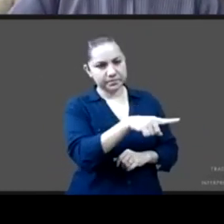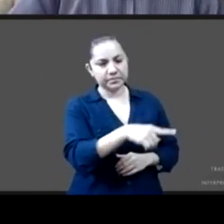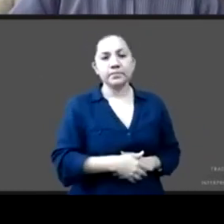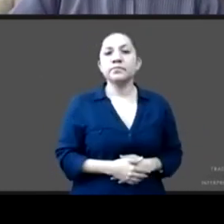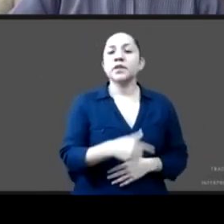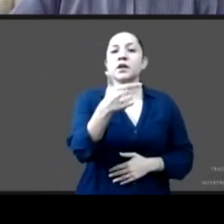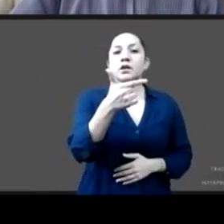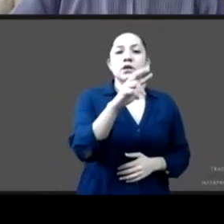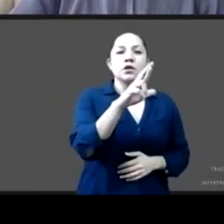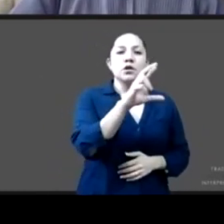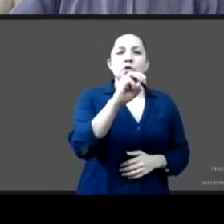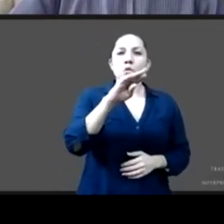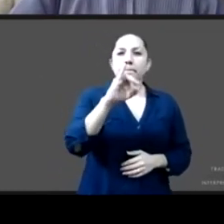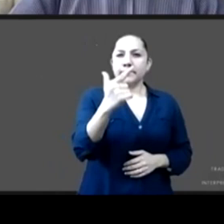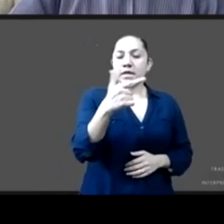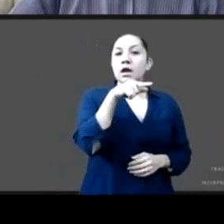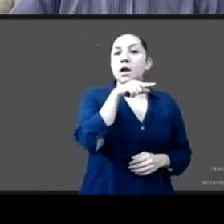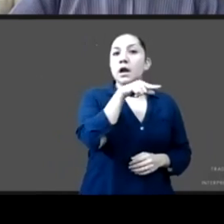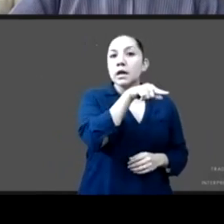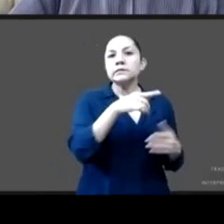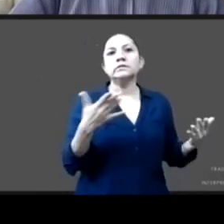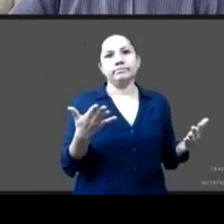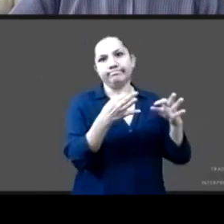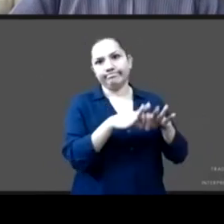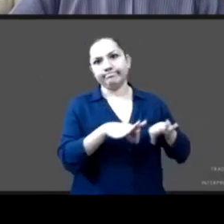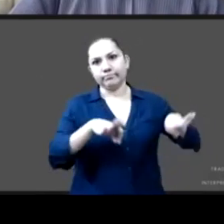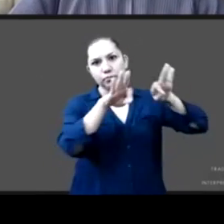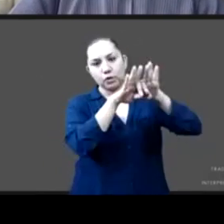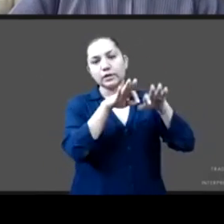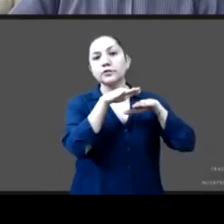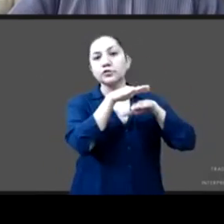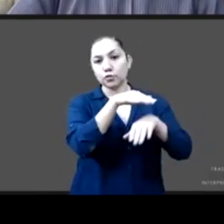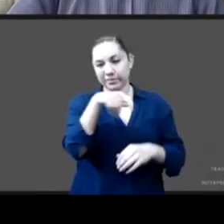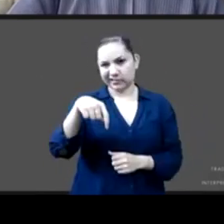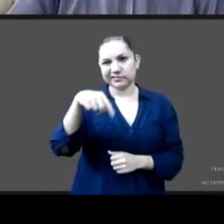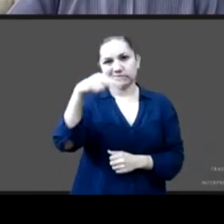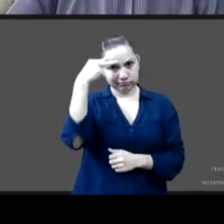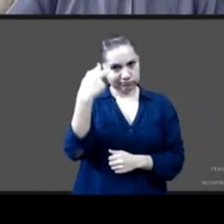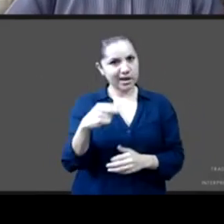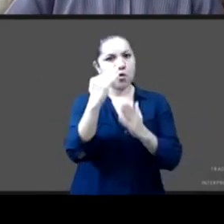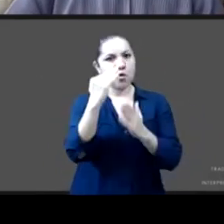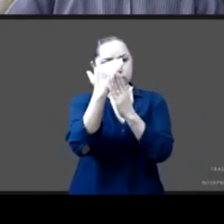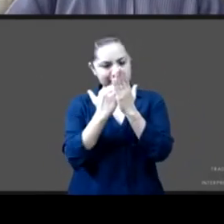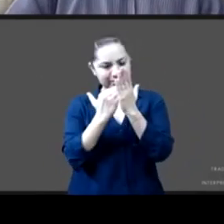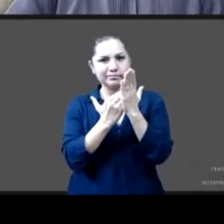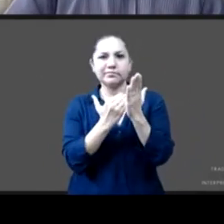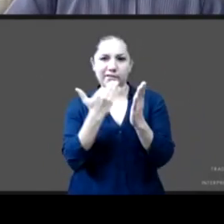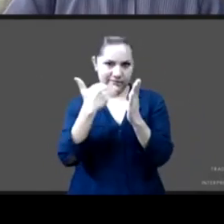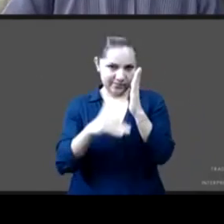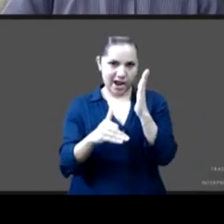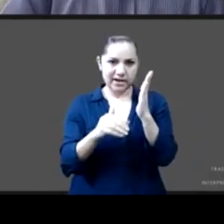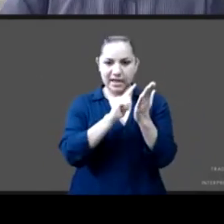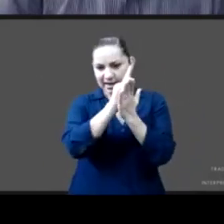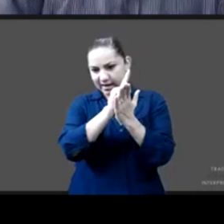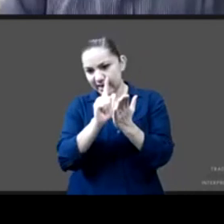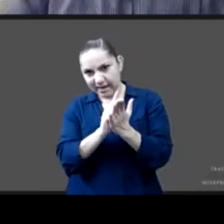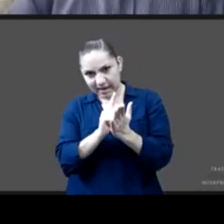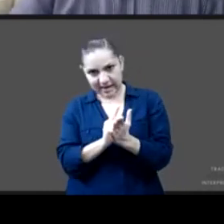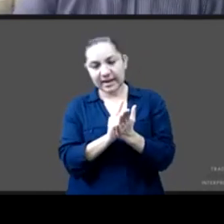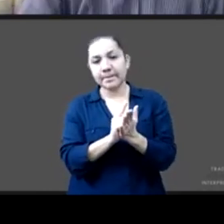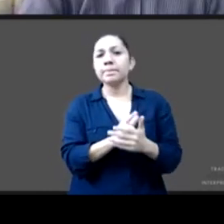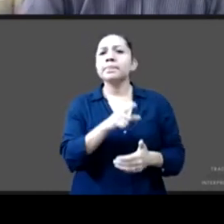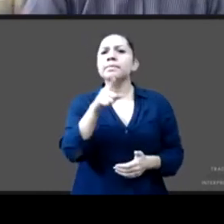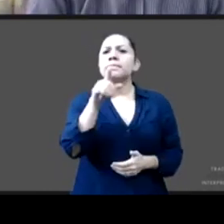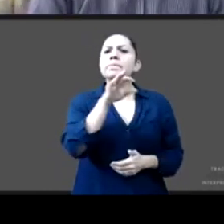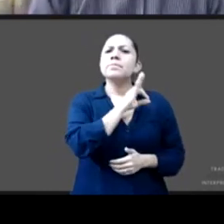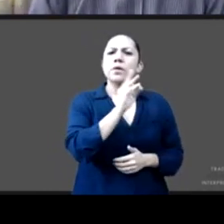bien importante que mencionó Juan Martín, México no lo tiene regulado a nivel nacional. Pueden visitar la página del ICMEC, también la